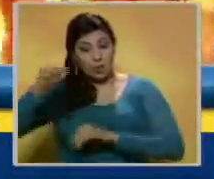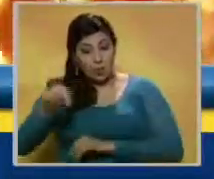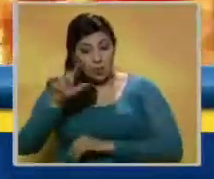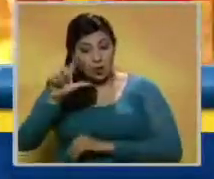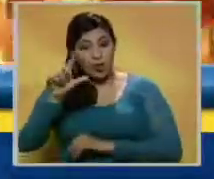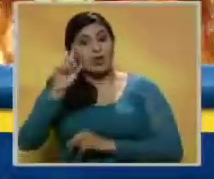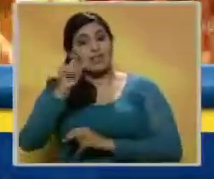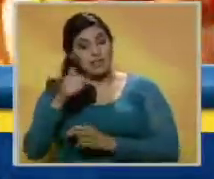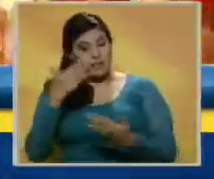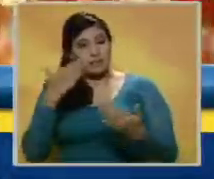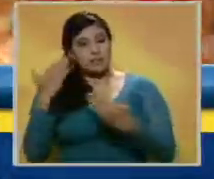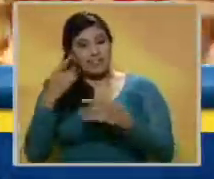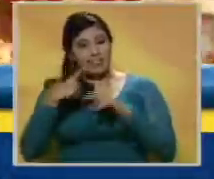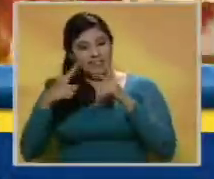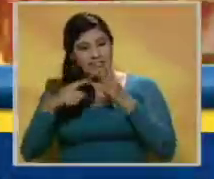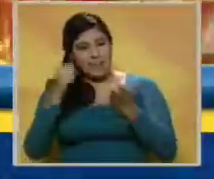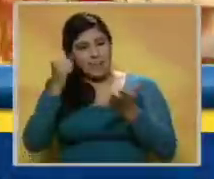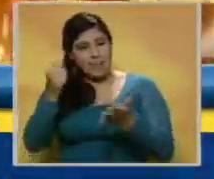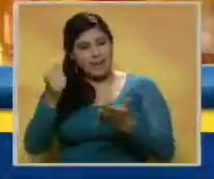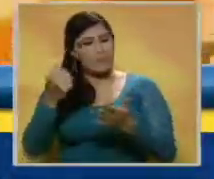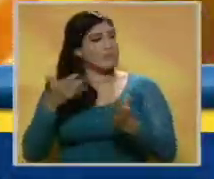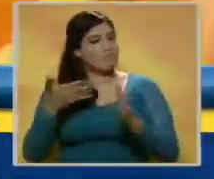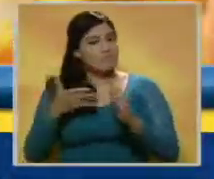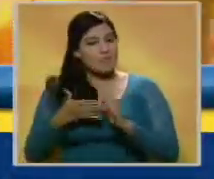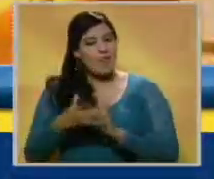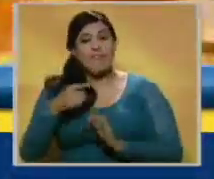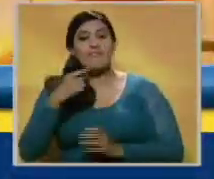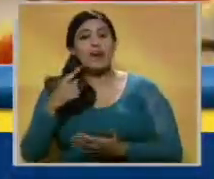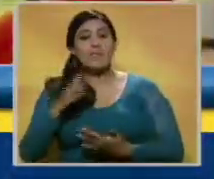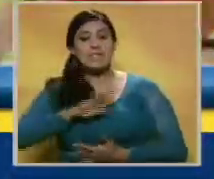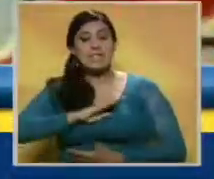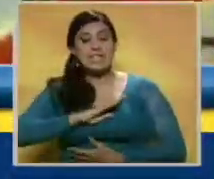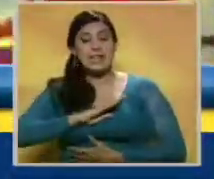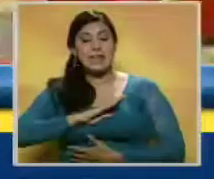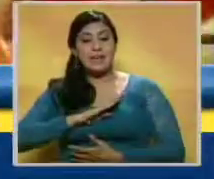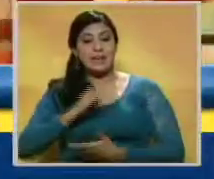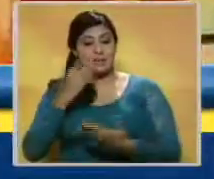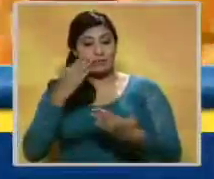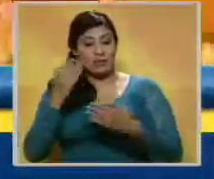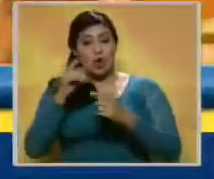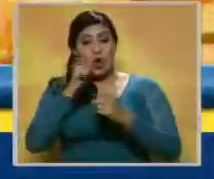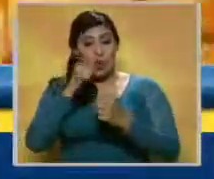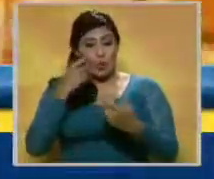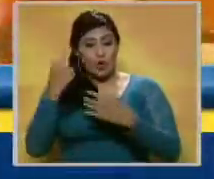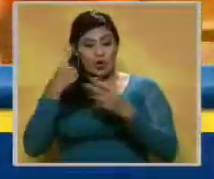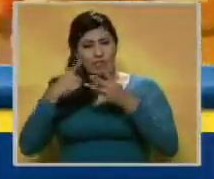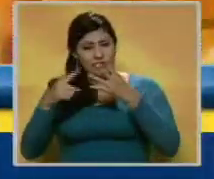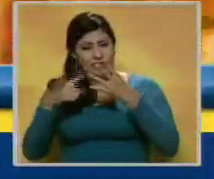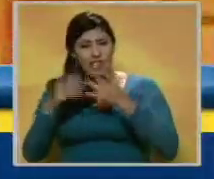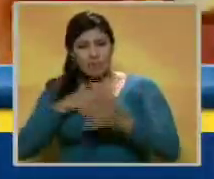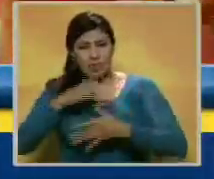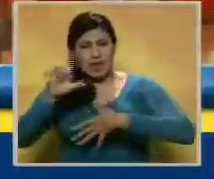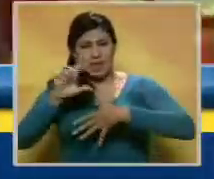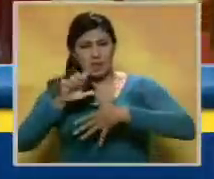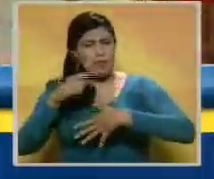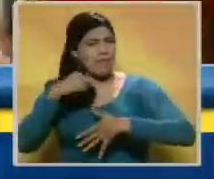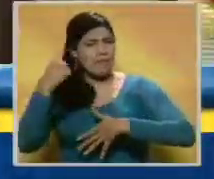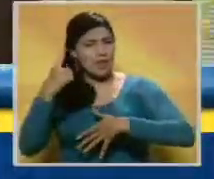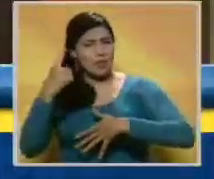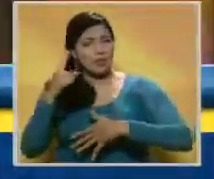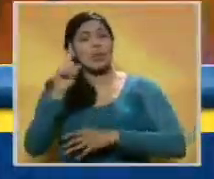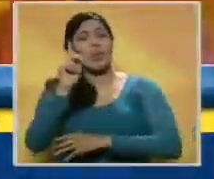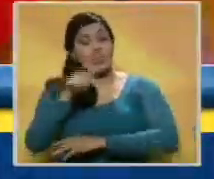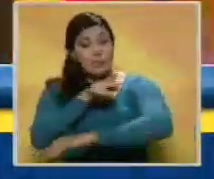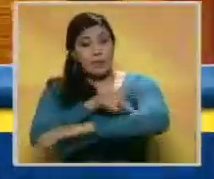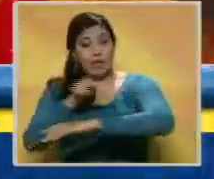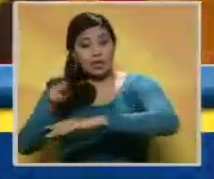galardón en sus diferentes categorías. Entre las estrellas musicales nominadas figuran Pitbull, Wisin, J Balvin y Daddy Yankee, quienes